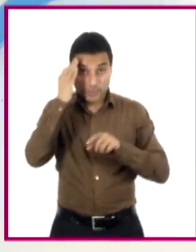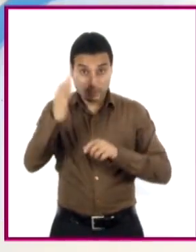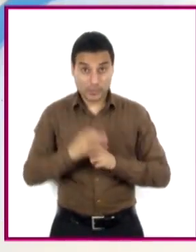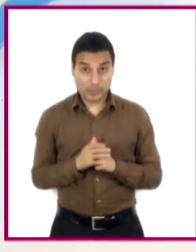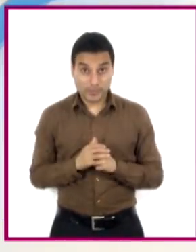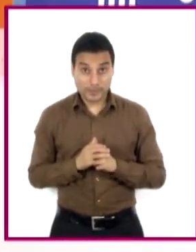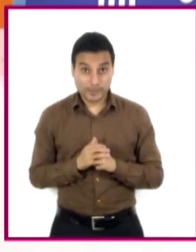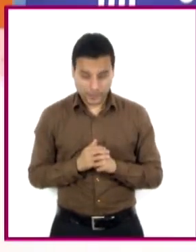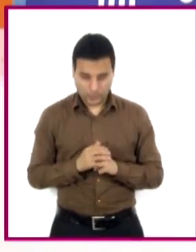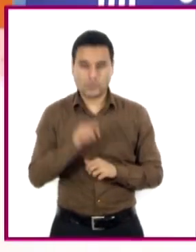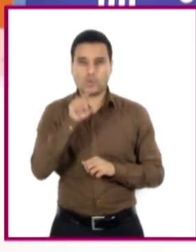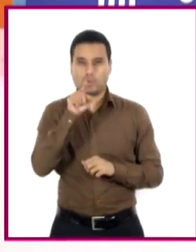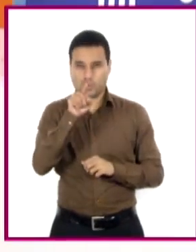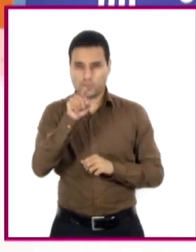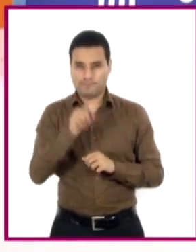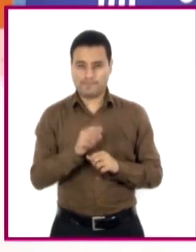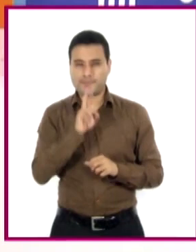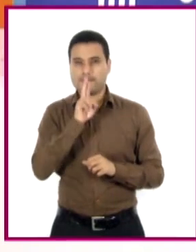manos a la obra.